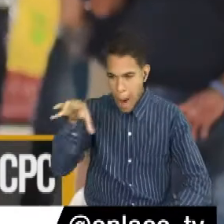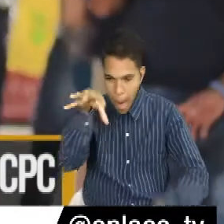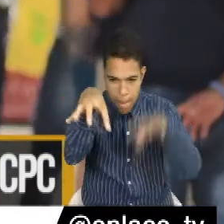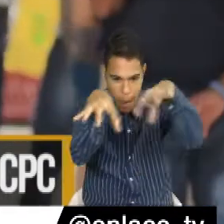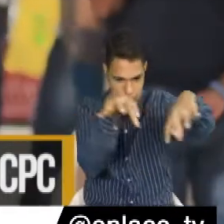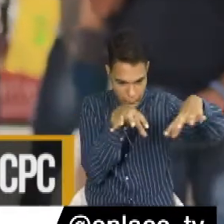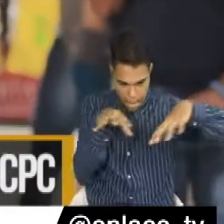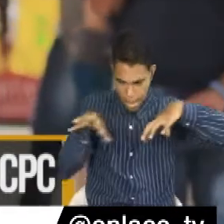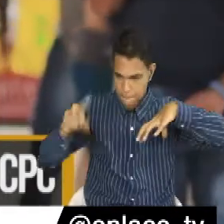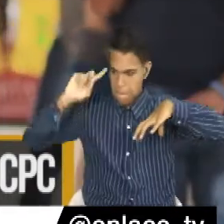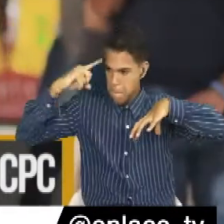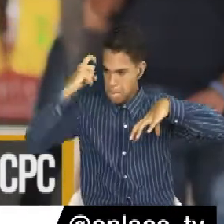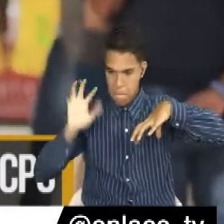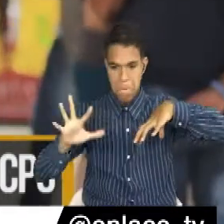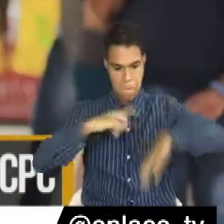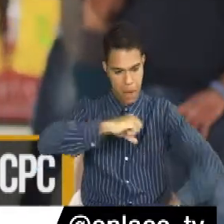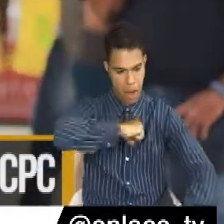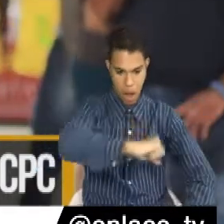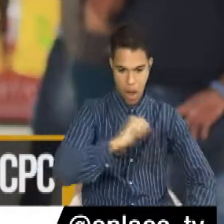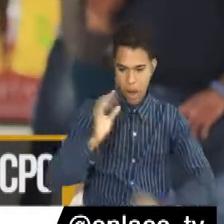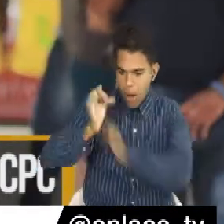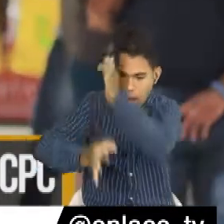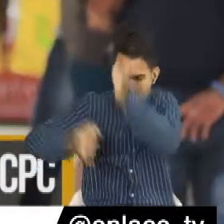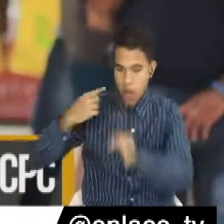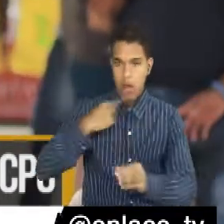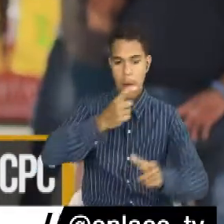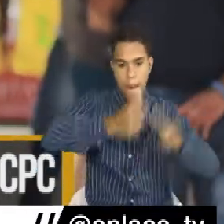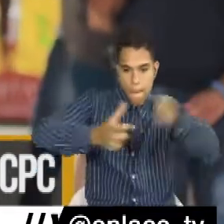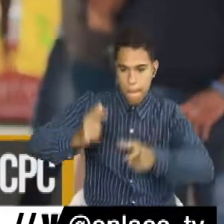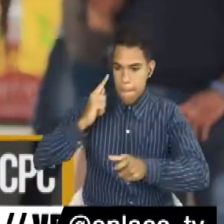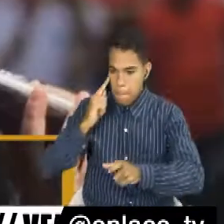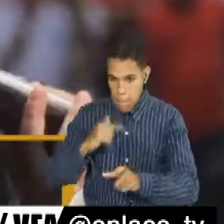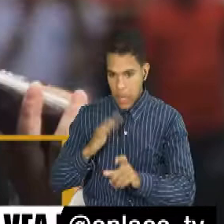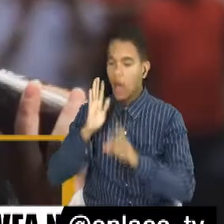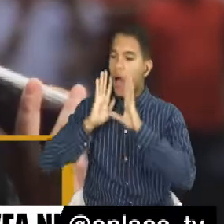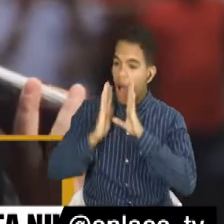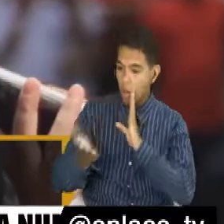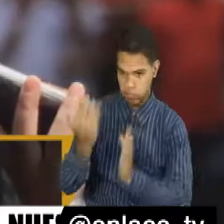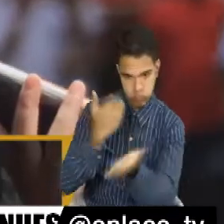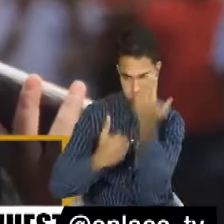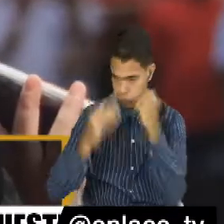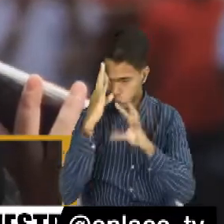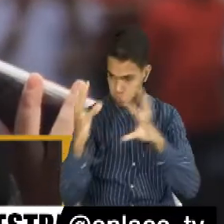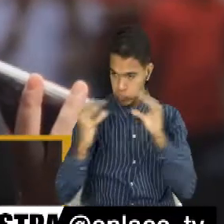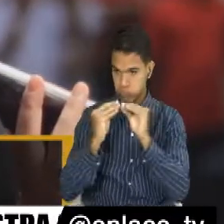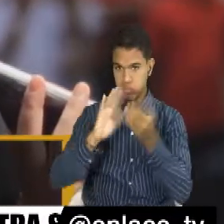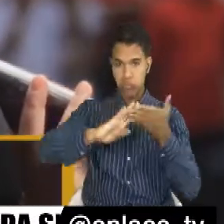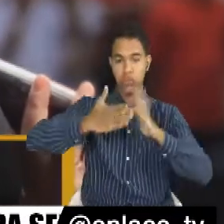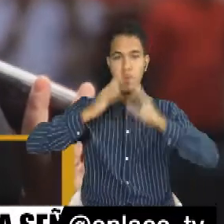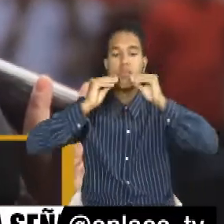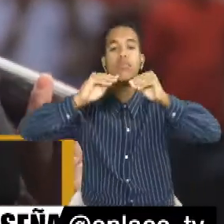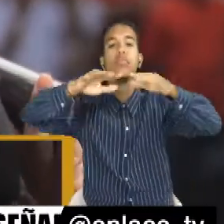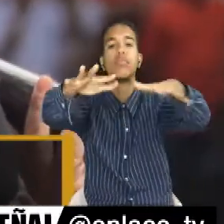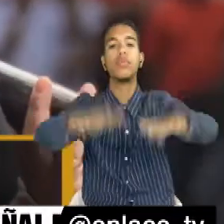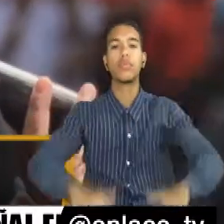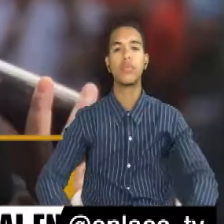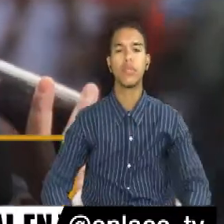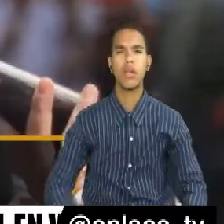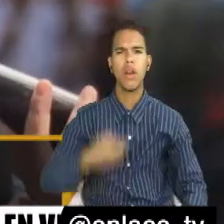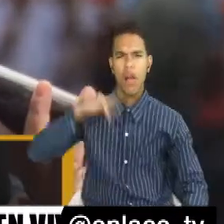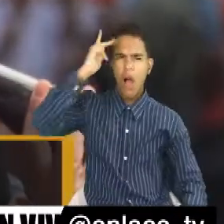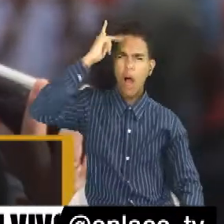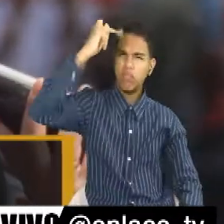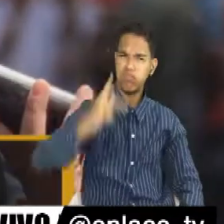humanos participaron de este encuentro y enviaron un mensaje a la comunidad. Ya que es un momento histórico para toda Colombia en el que